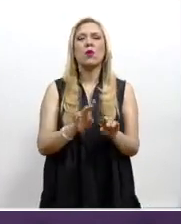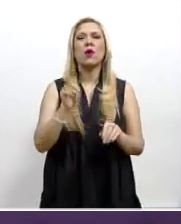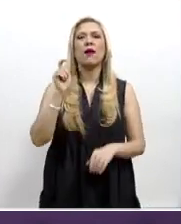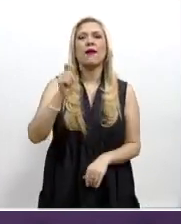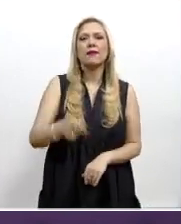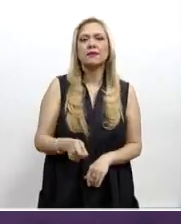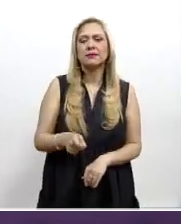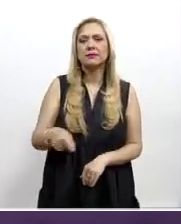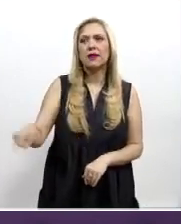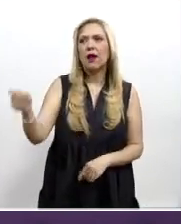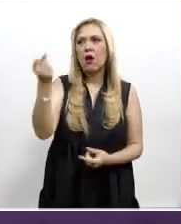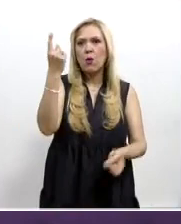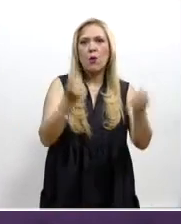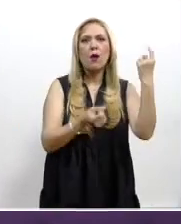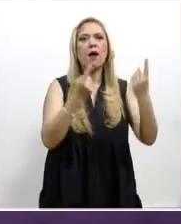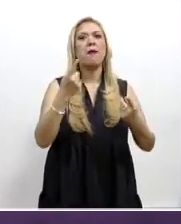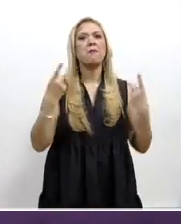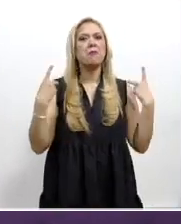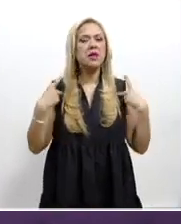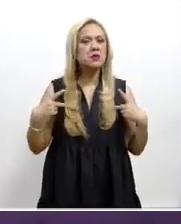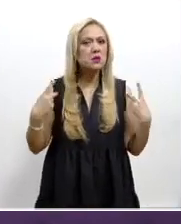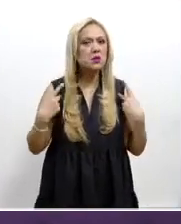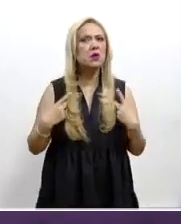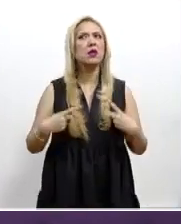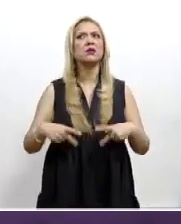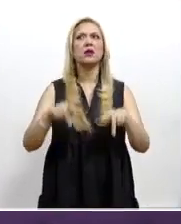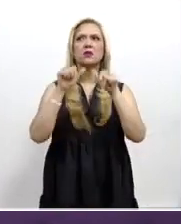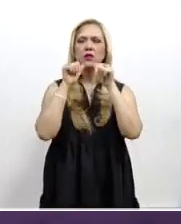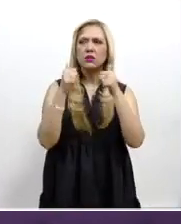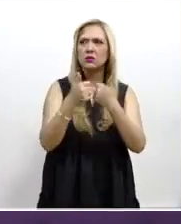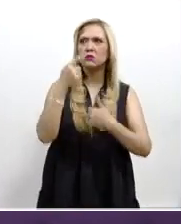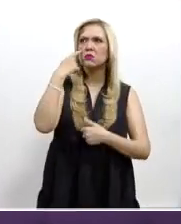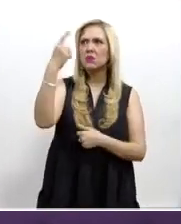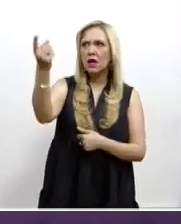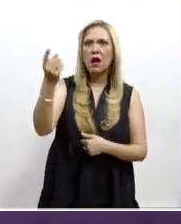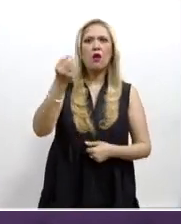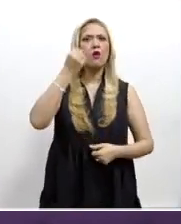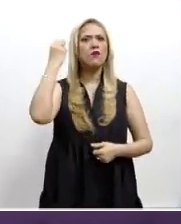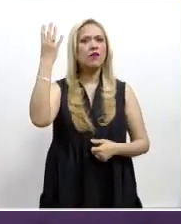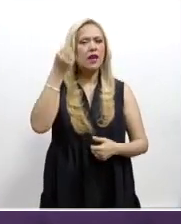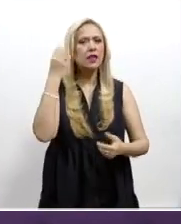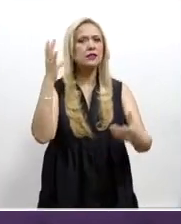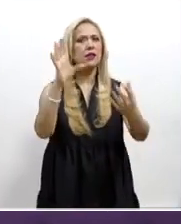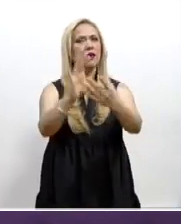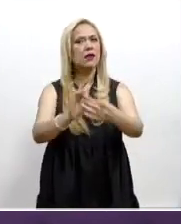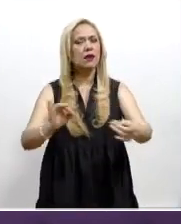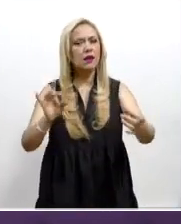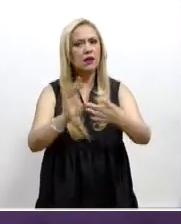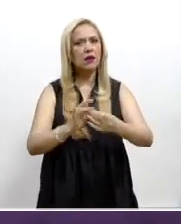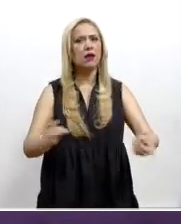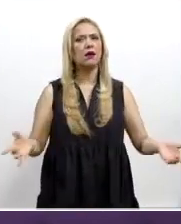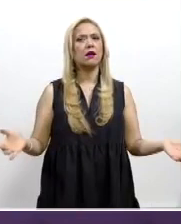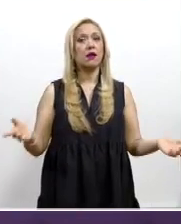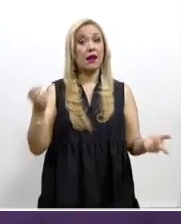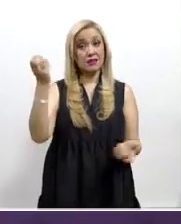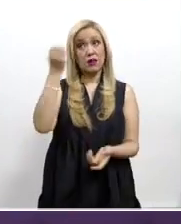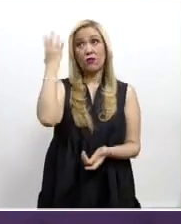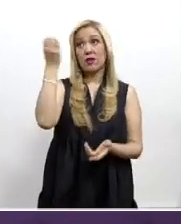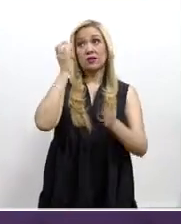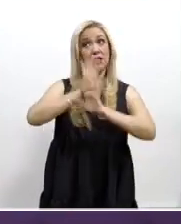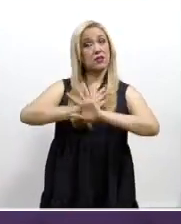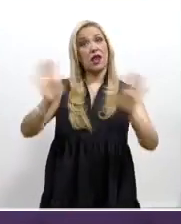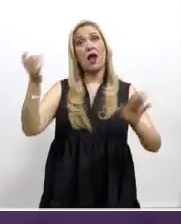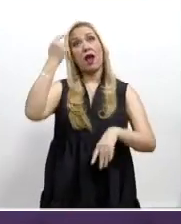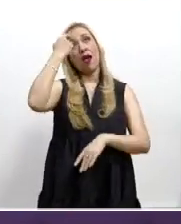algunas personas, algunas organizaciones, para dar solo conferencias, ¿no? Una conferencia no hace una transformación